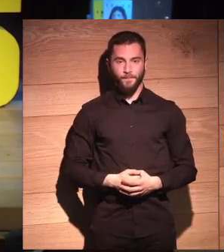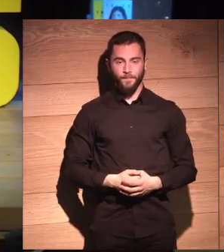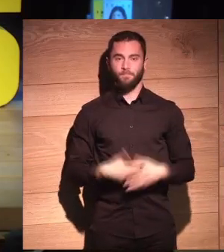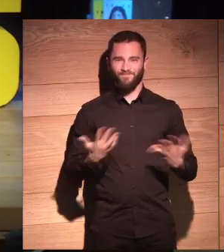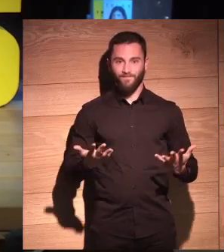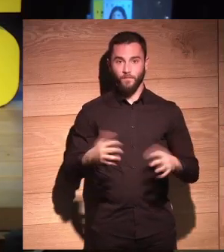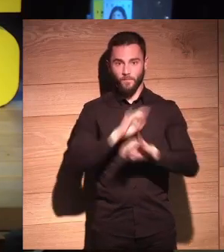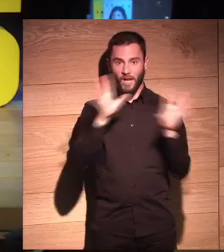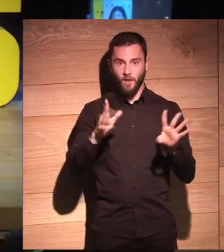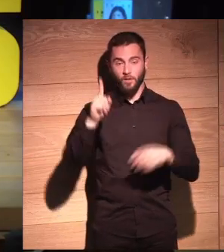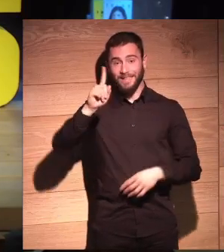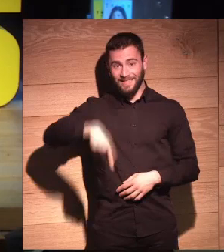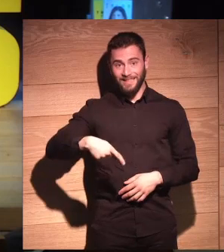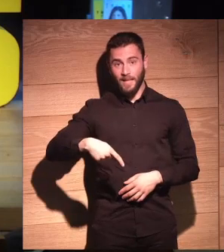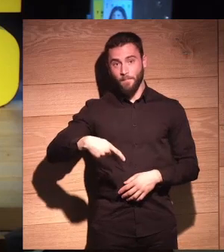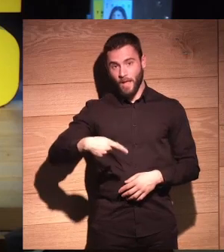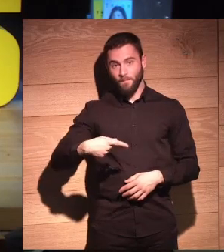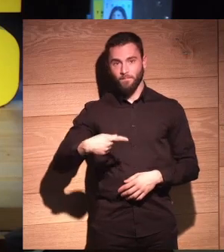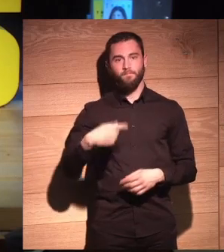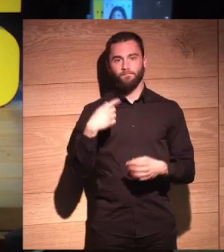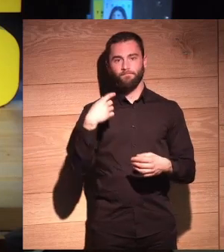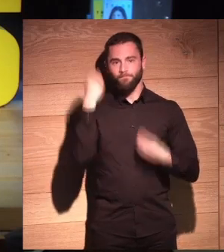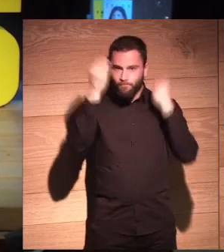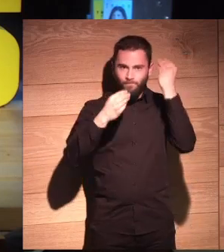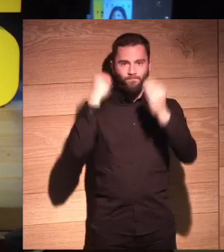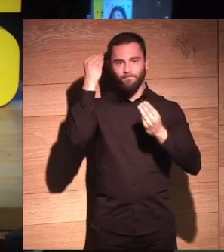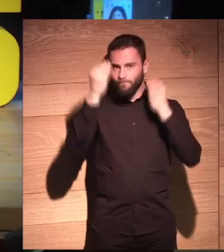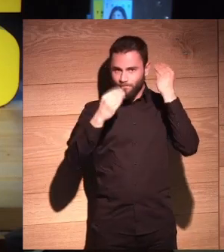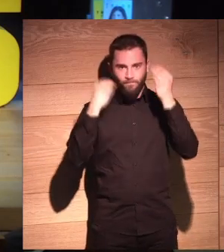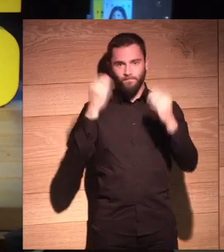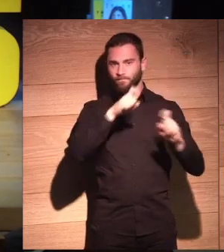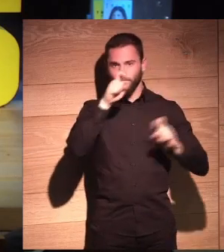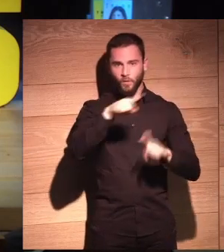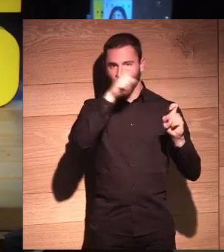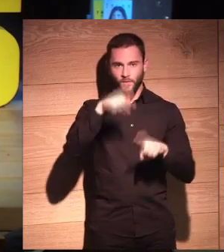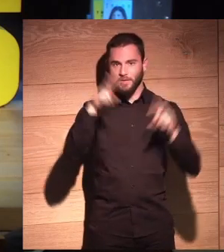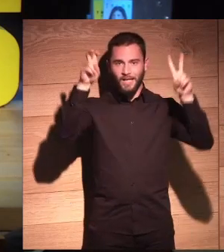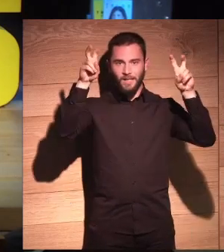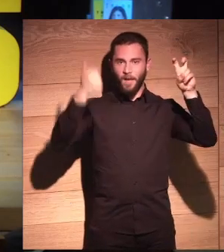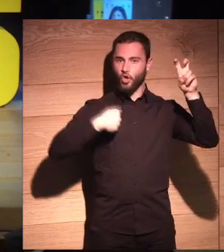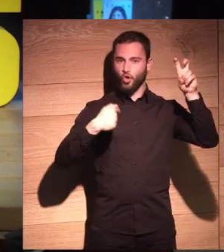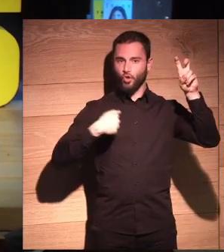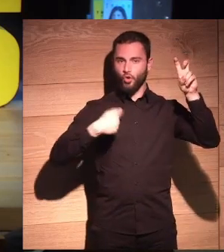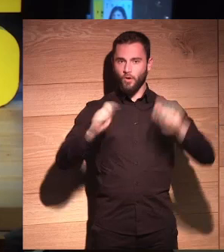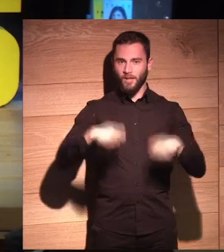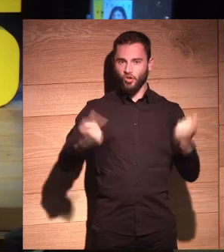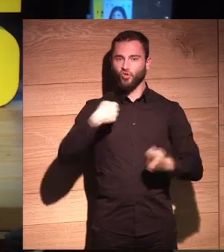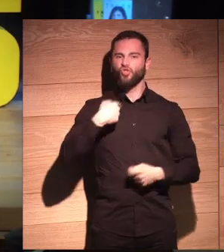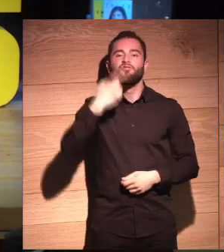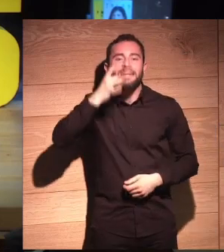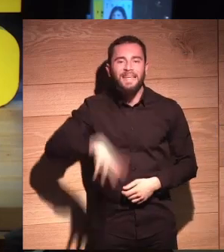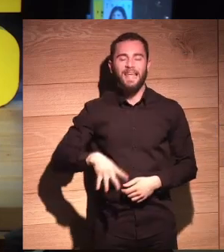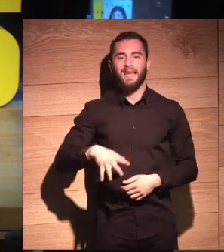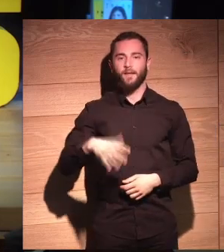Y por supuesto, pues también nos hace hacernos muchas preguntas sobre el yo, ¿no? Sobre la naturaleza del yo. ¿Quién soy yo si